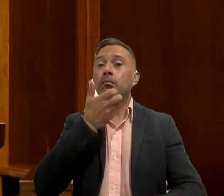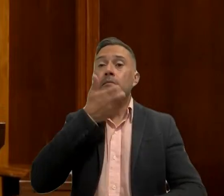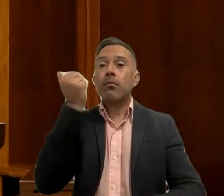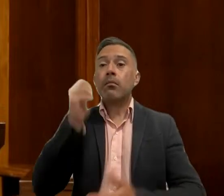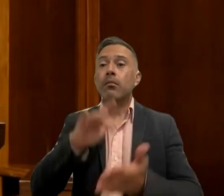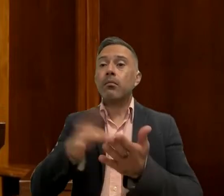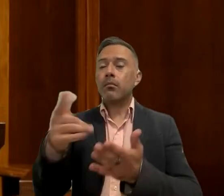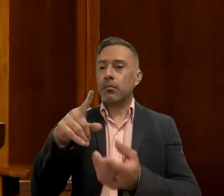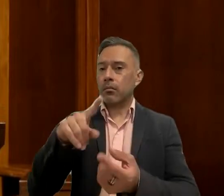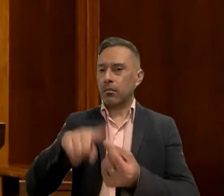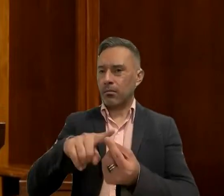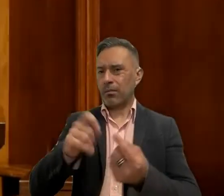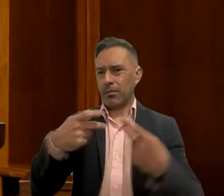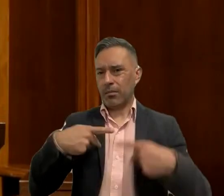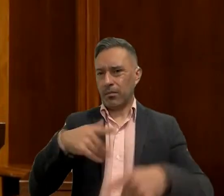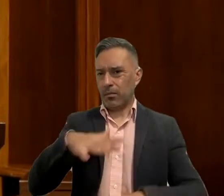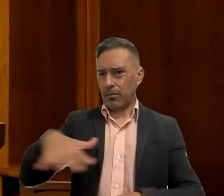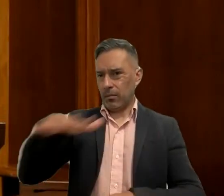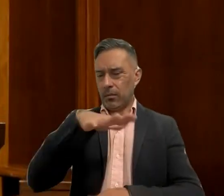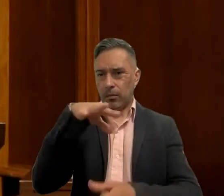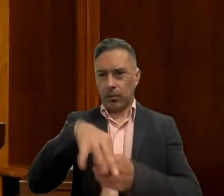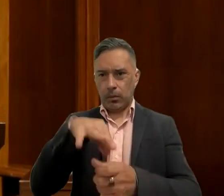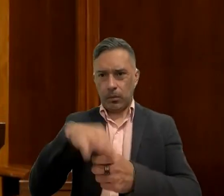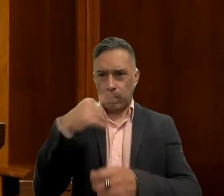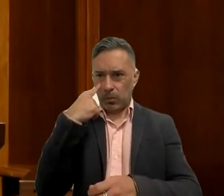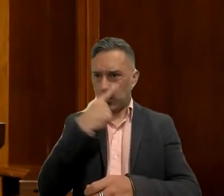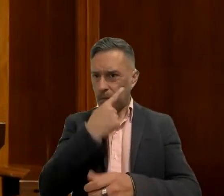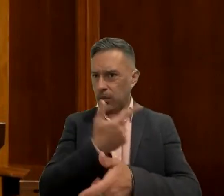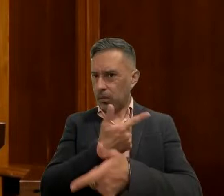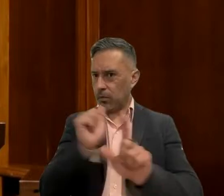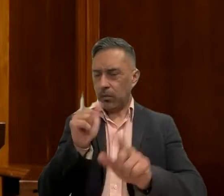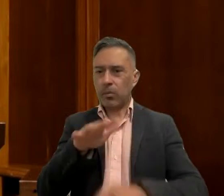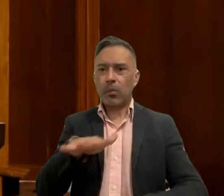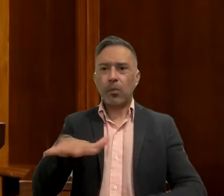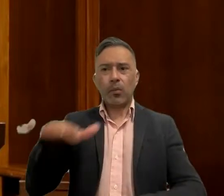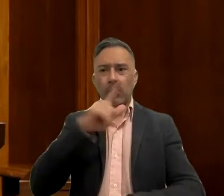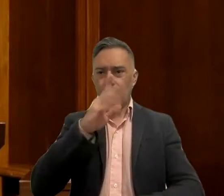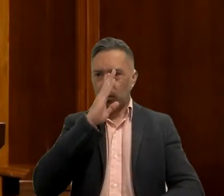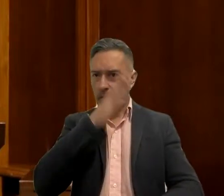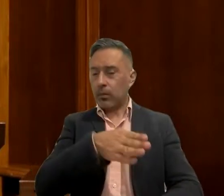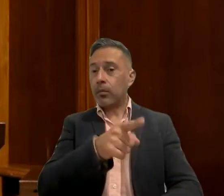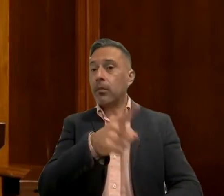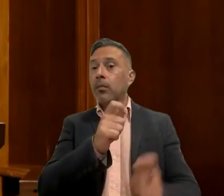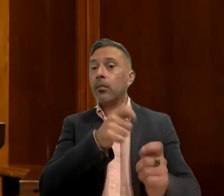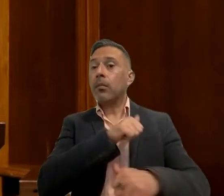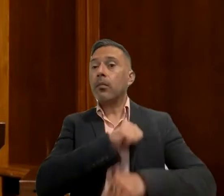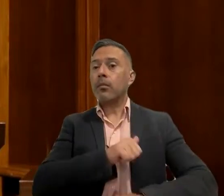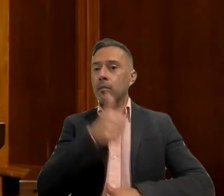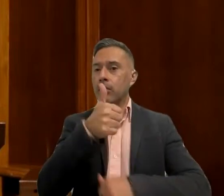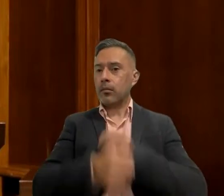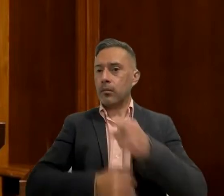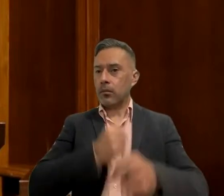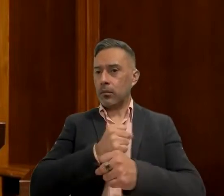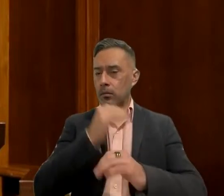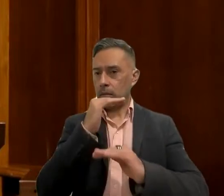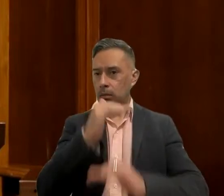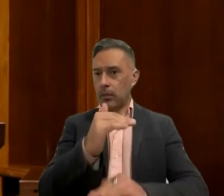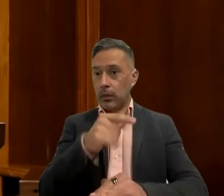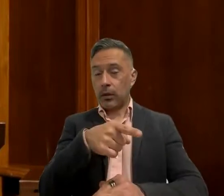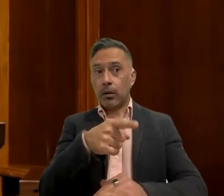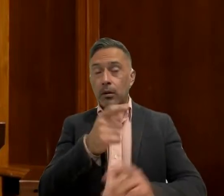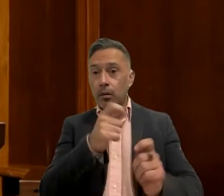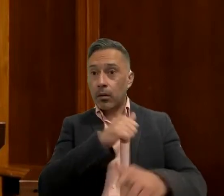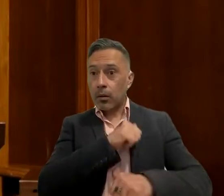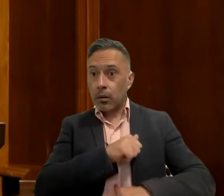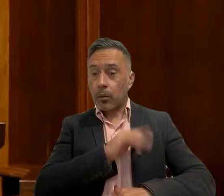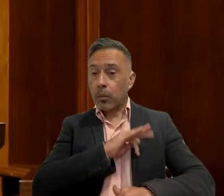y secreta directa, no podrá durar en su encargo más de 6 años y su mandato podrá ser revocado. Quien